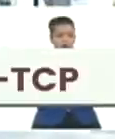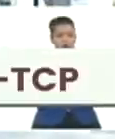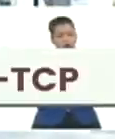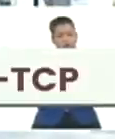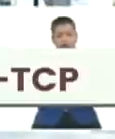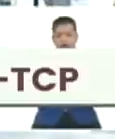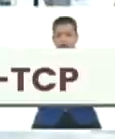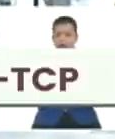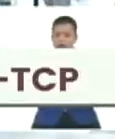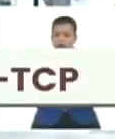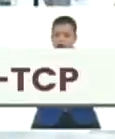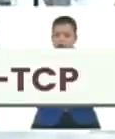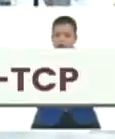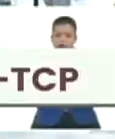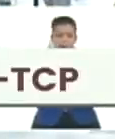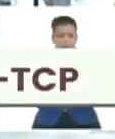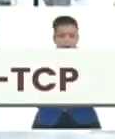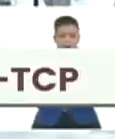con las potencias,